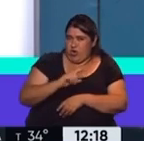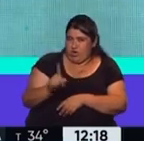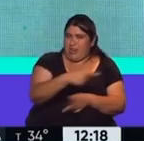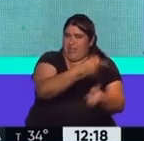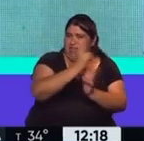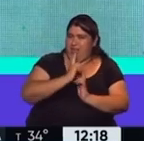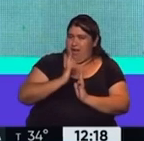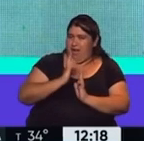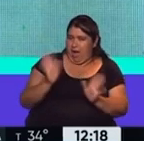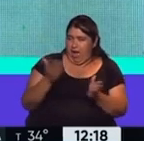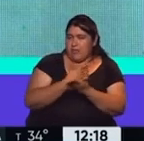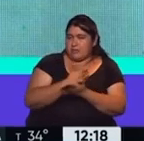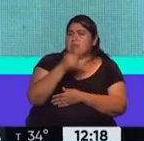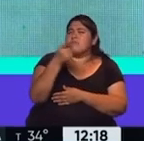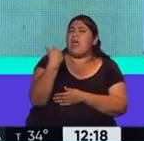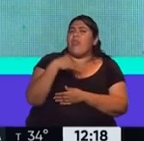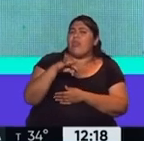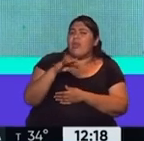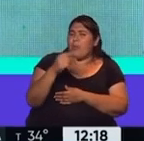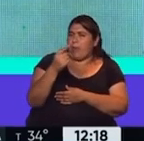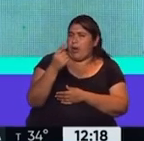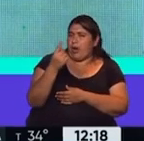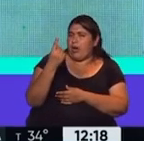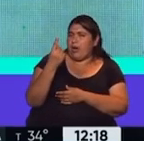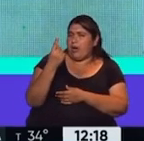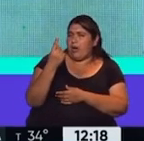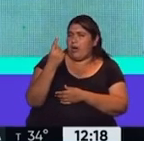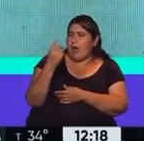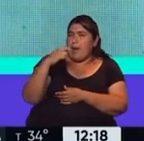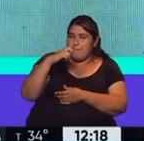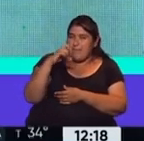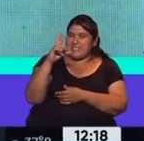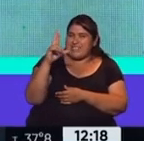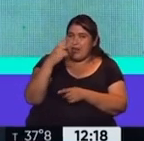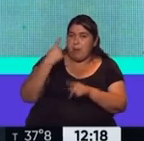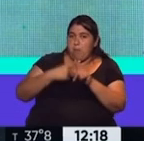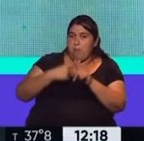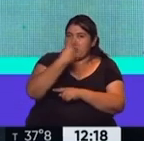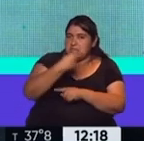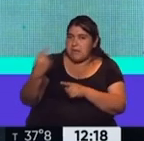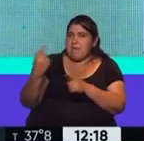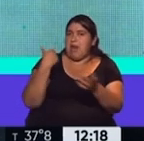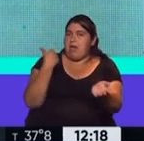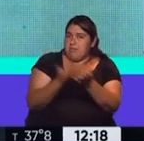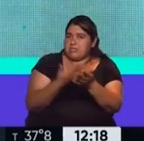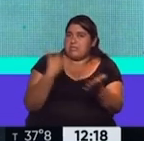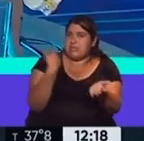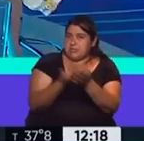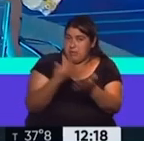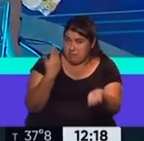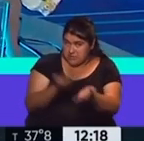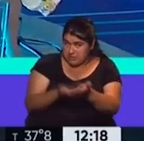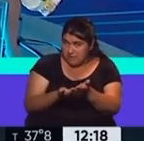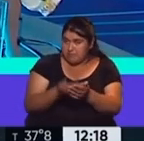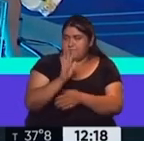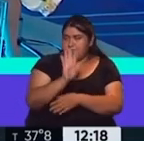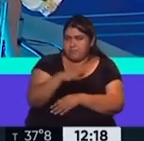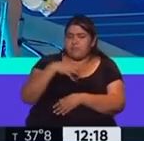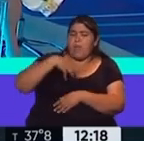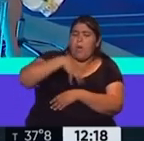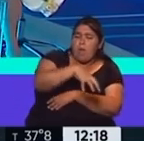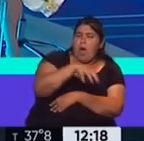indicó recién se tiene que hacer un pcr crema de manera semanal no para presentar en la universidad prometida más allá del centro de